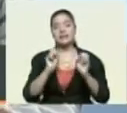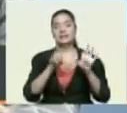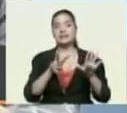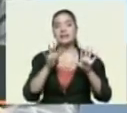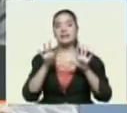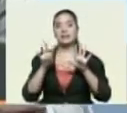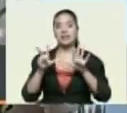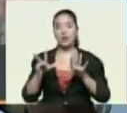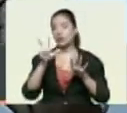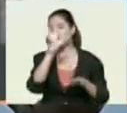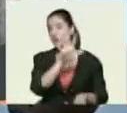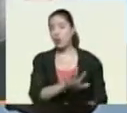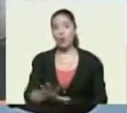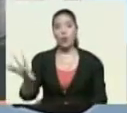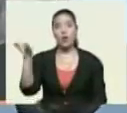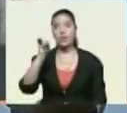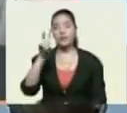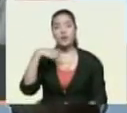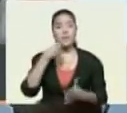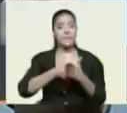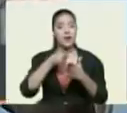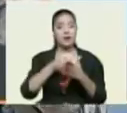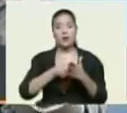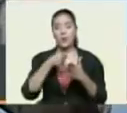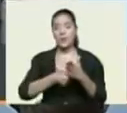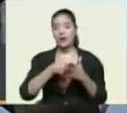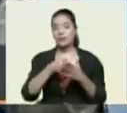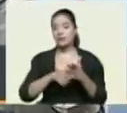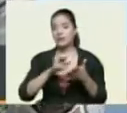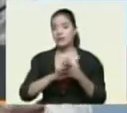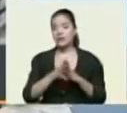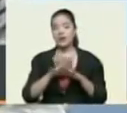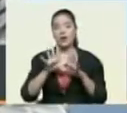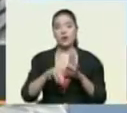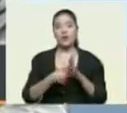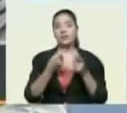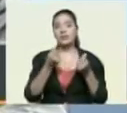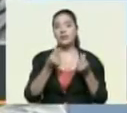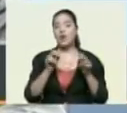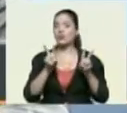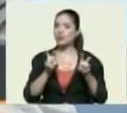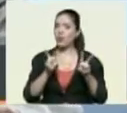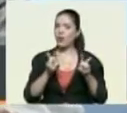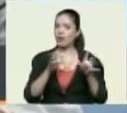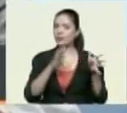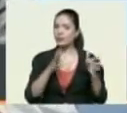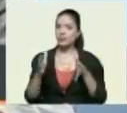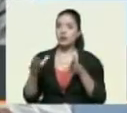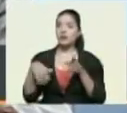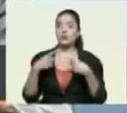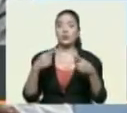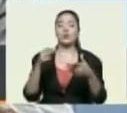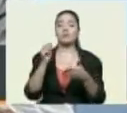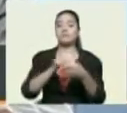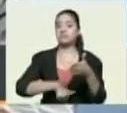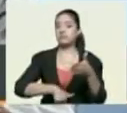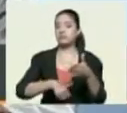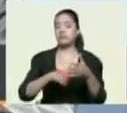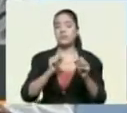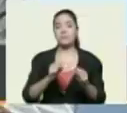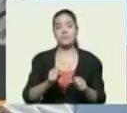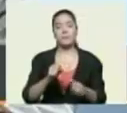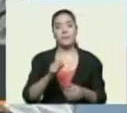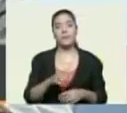78 acciones en todo el país para combatir el tráfico de billetes de nuevo cono monetario que ha causado desabastecimiento de los